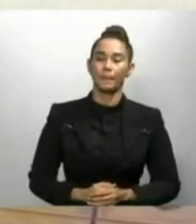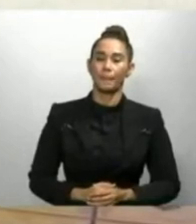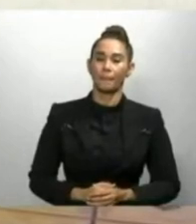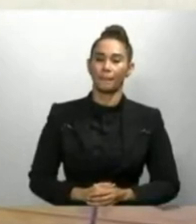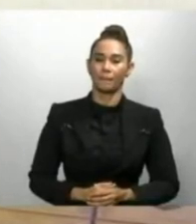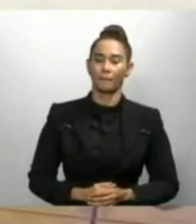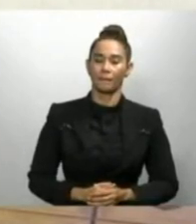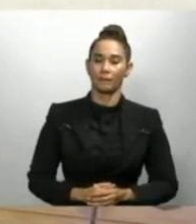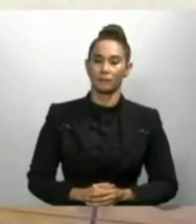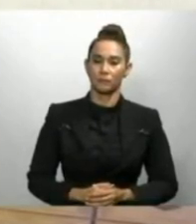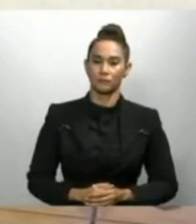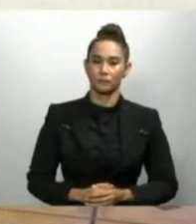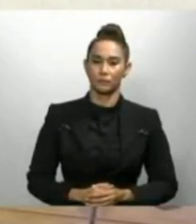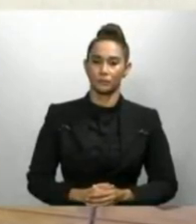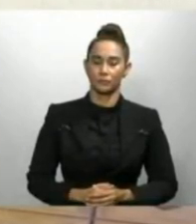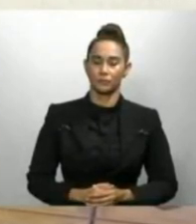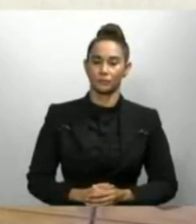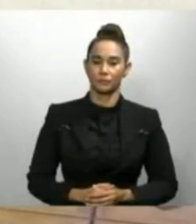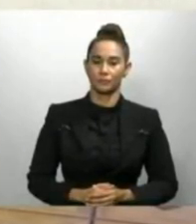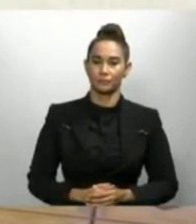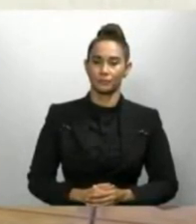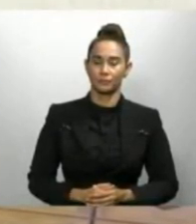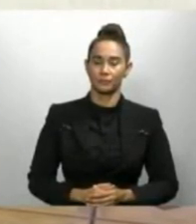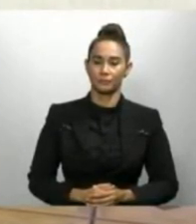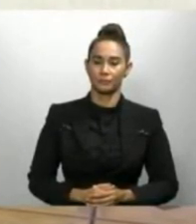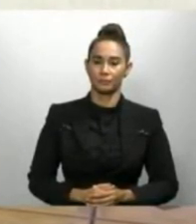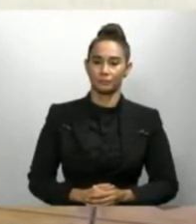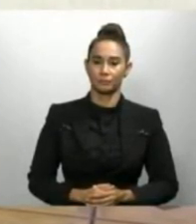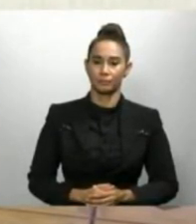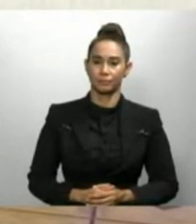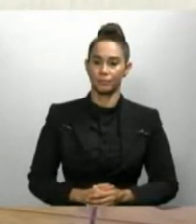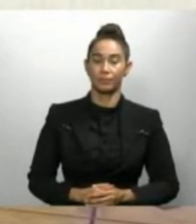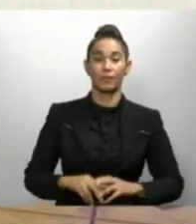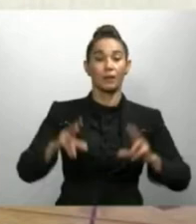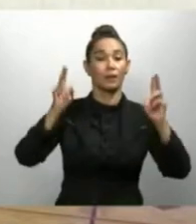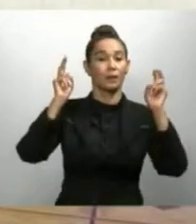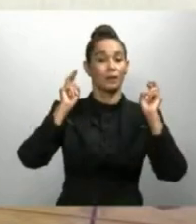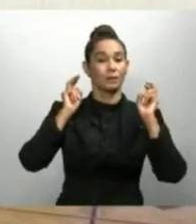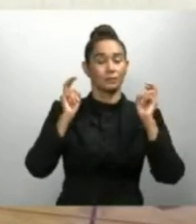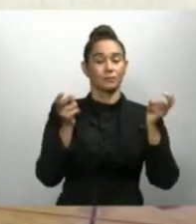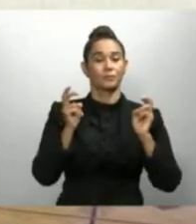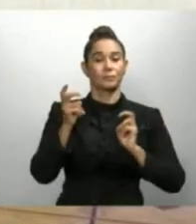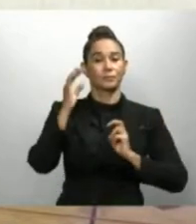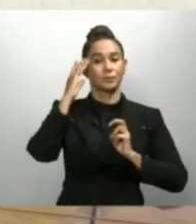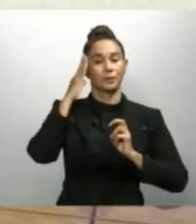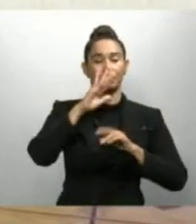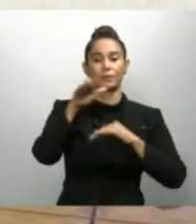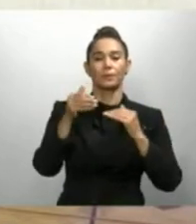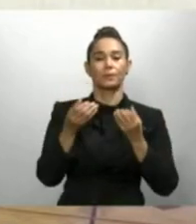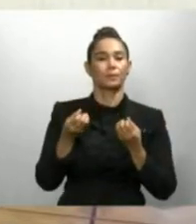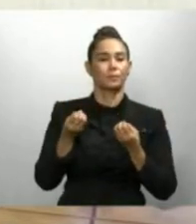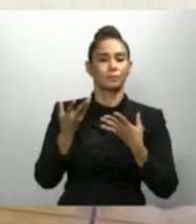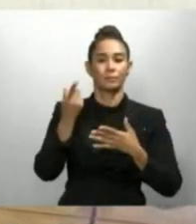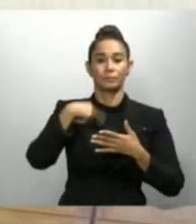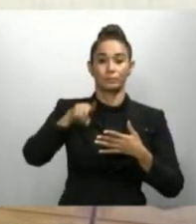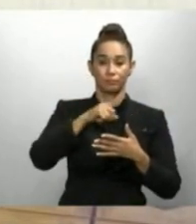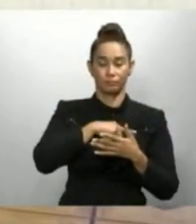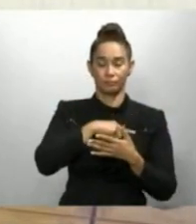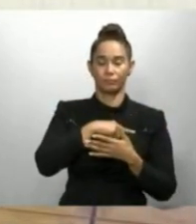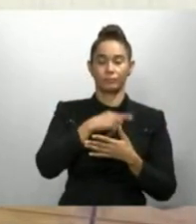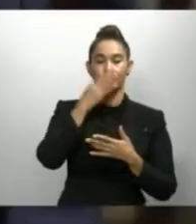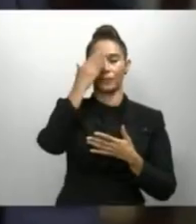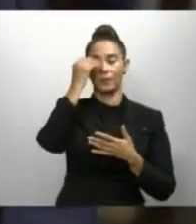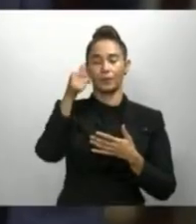Bueno, realmente ese es un tema que nos preocupa mucho porque es algo que